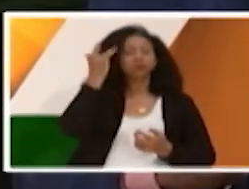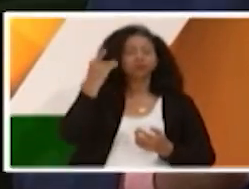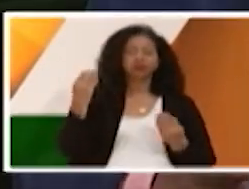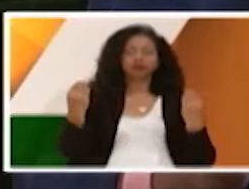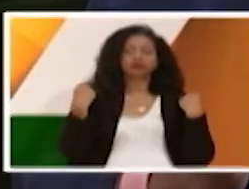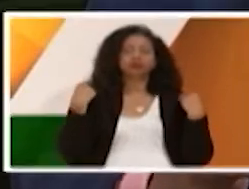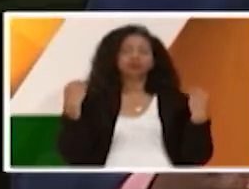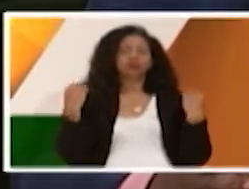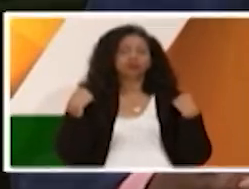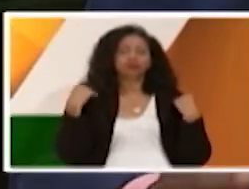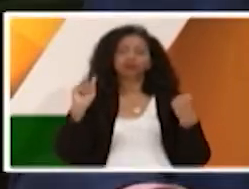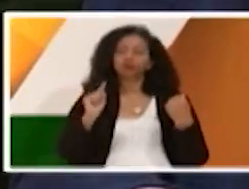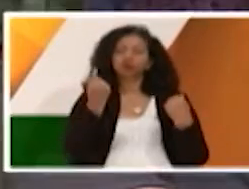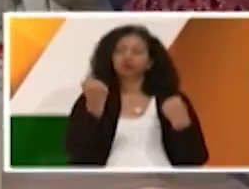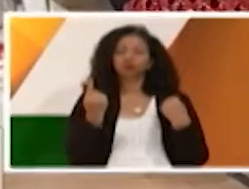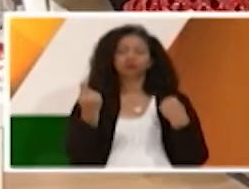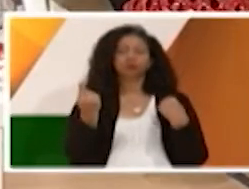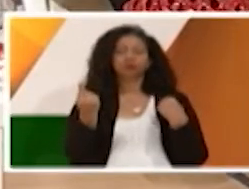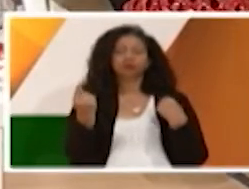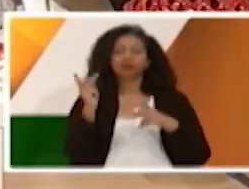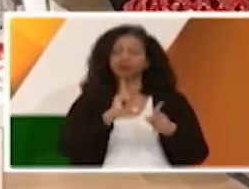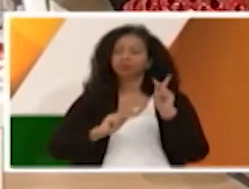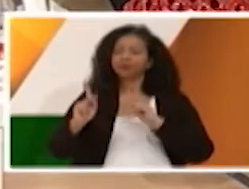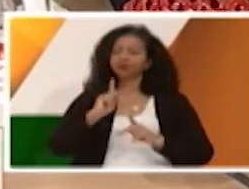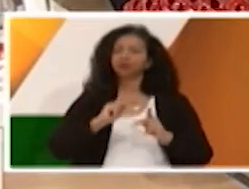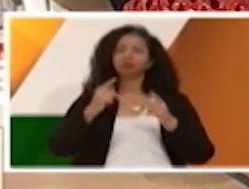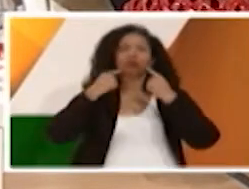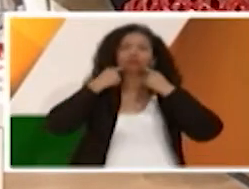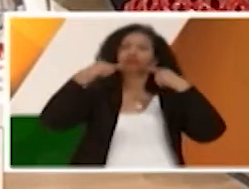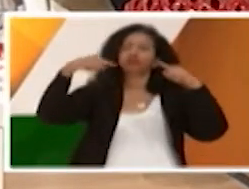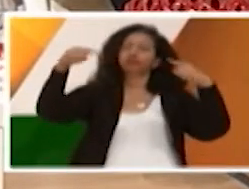es única y exclusivamente para los superhéroes.